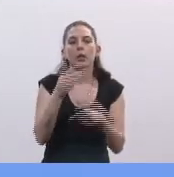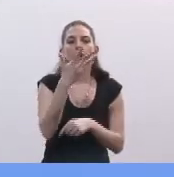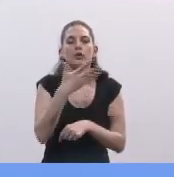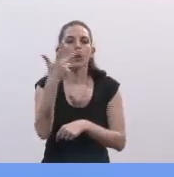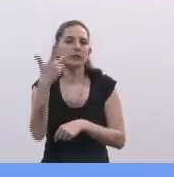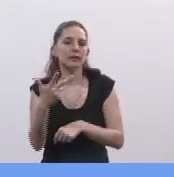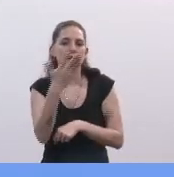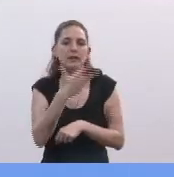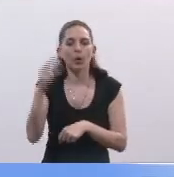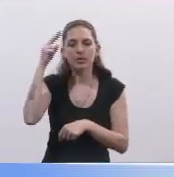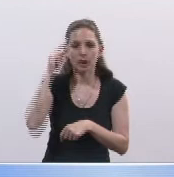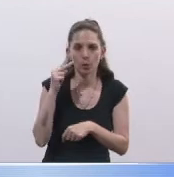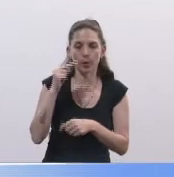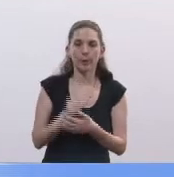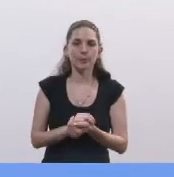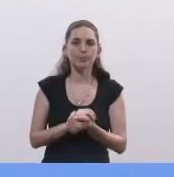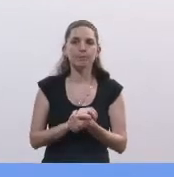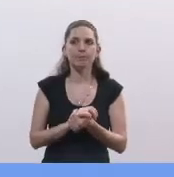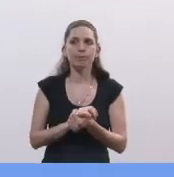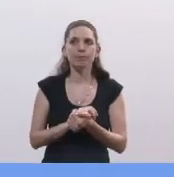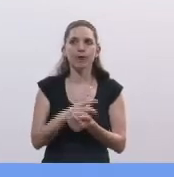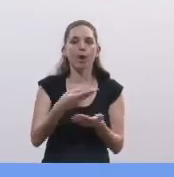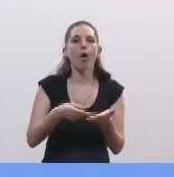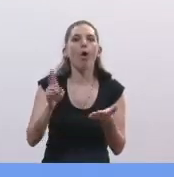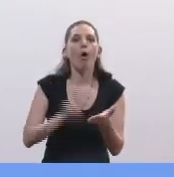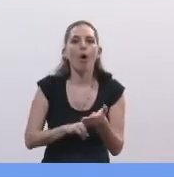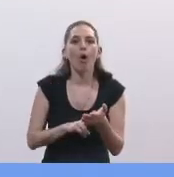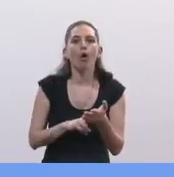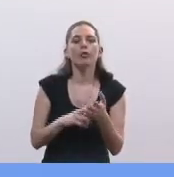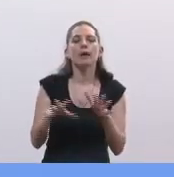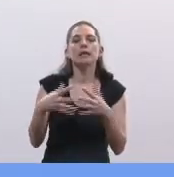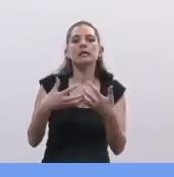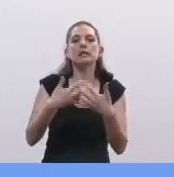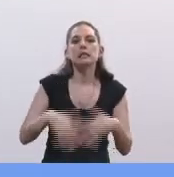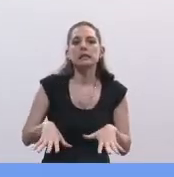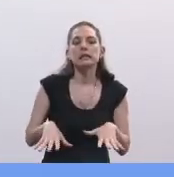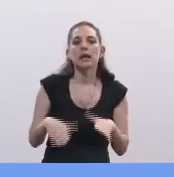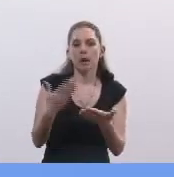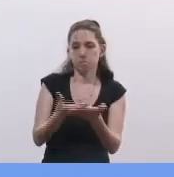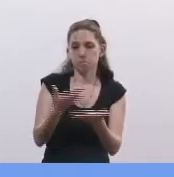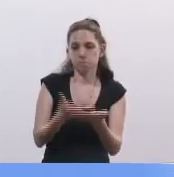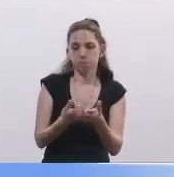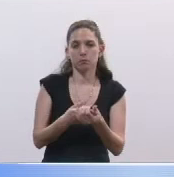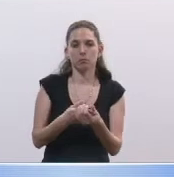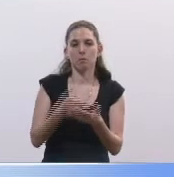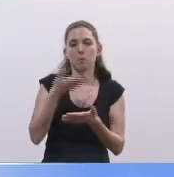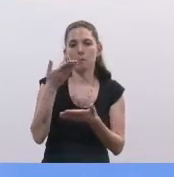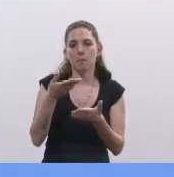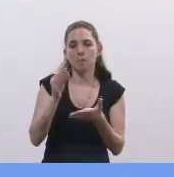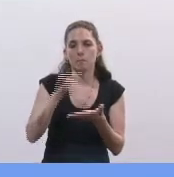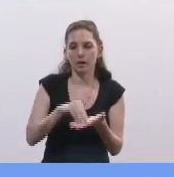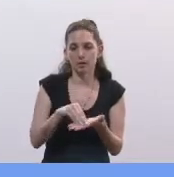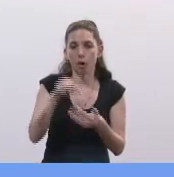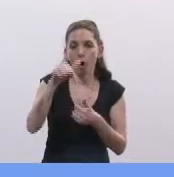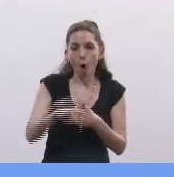59 y habla de la Corte. Se retoma el sistema previsible, el reemplazo, etcétera, etcétera. Es decir, los que